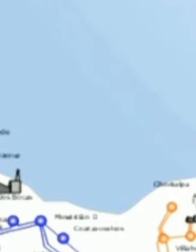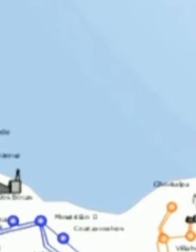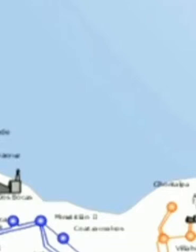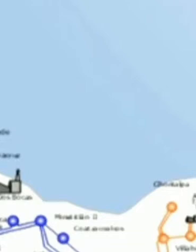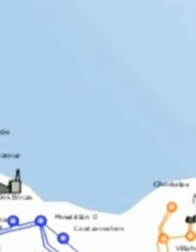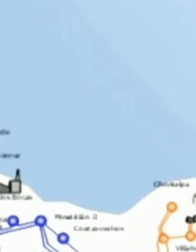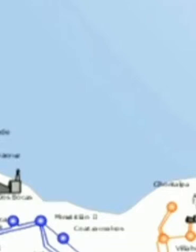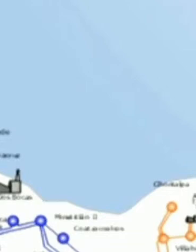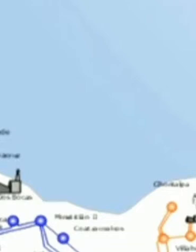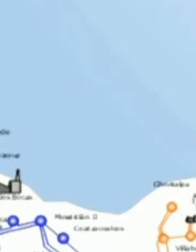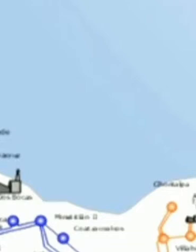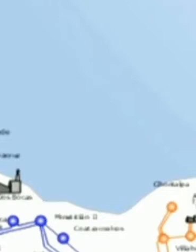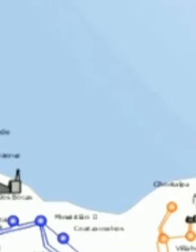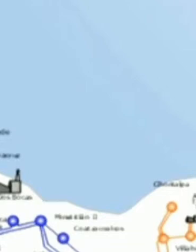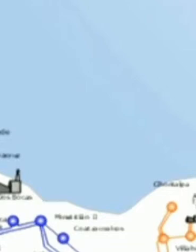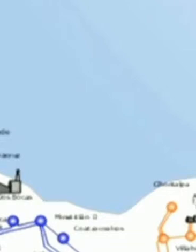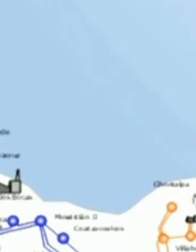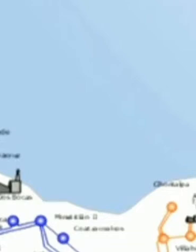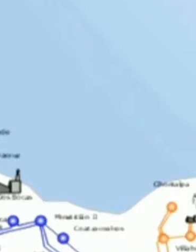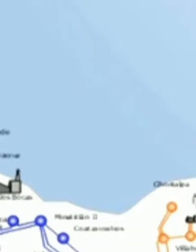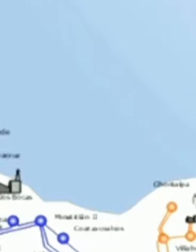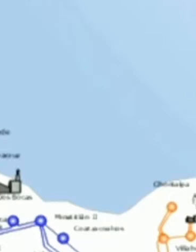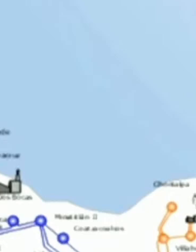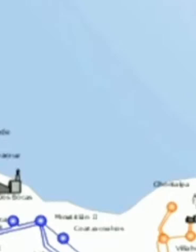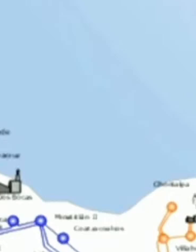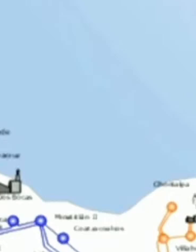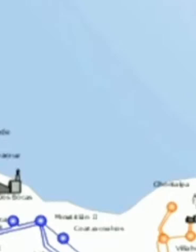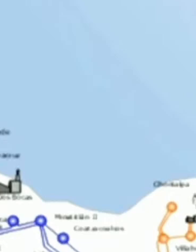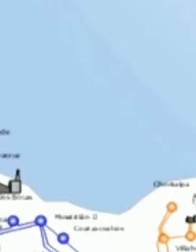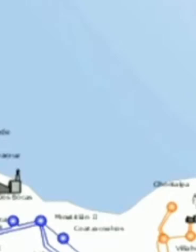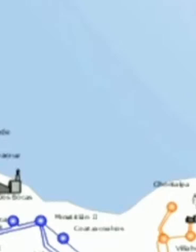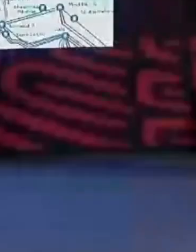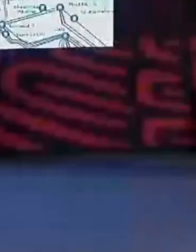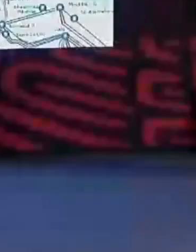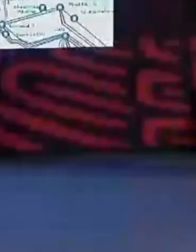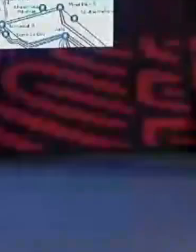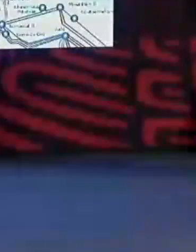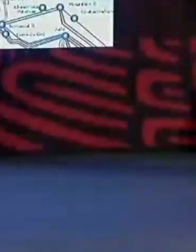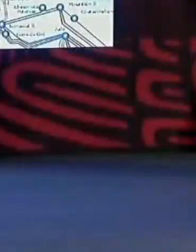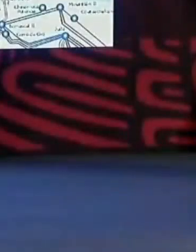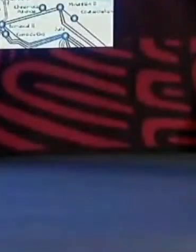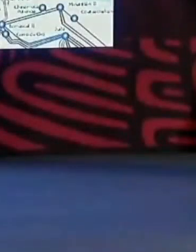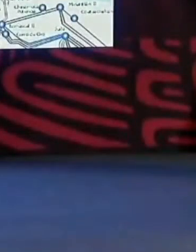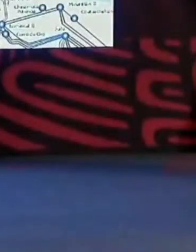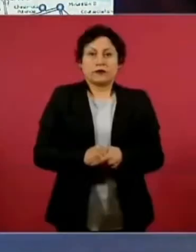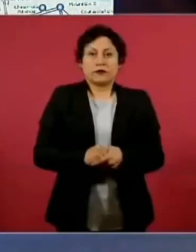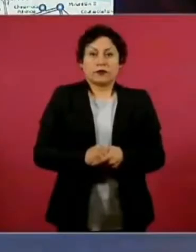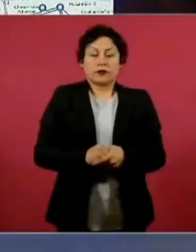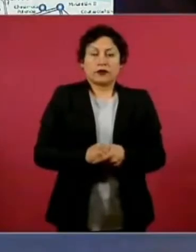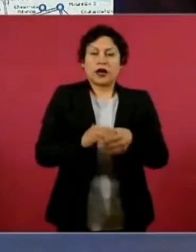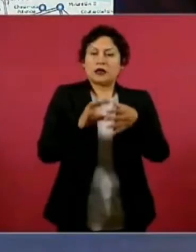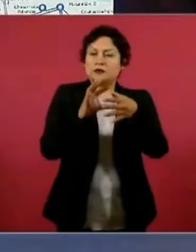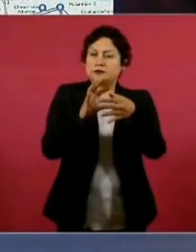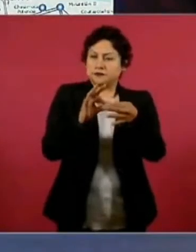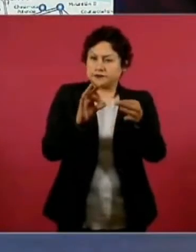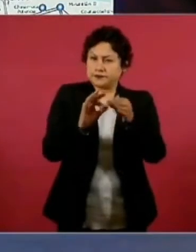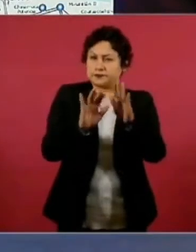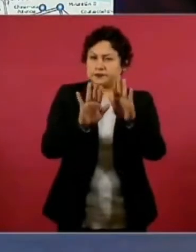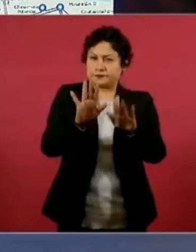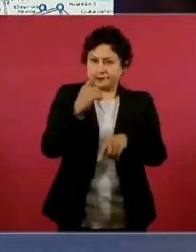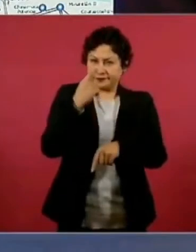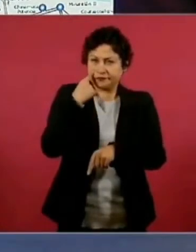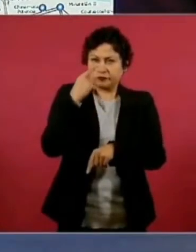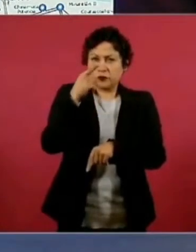esta manera. Recordemos nuestras series de foquitos que ponemos en la Navidad. ¿Qué pasa si le quito un